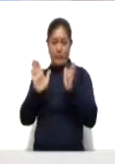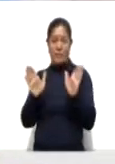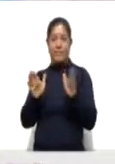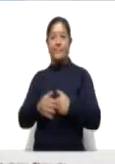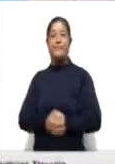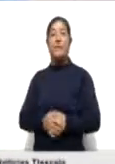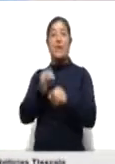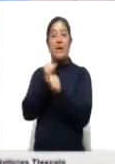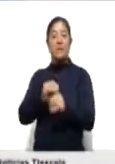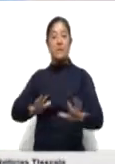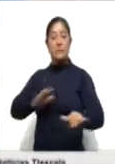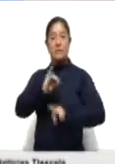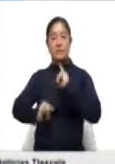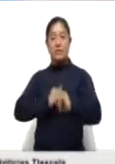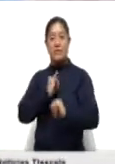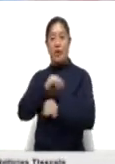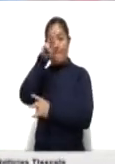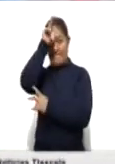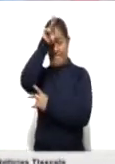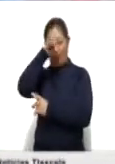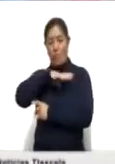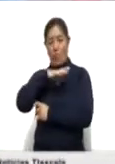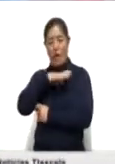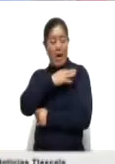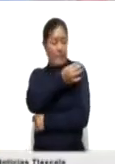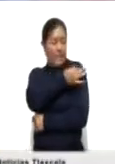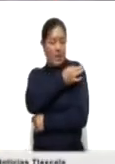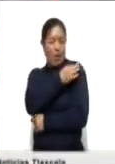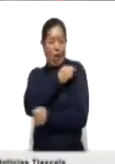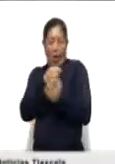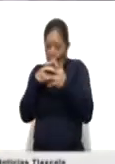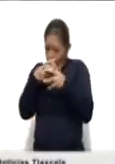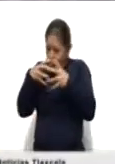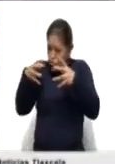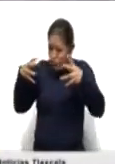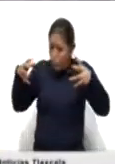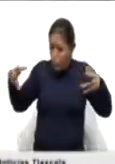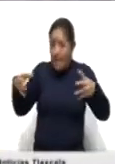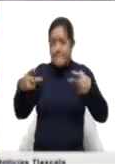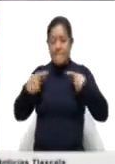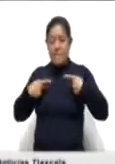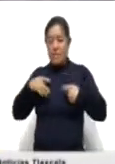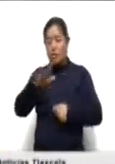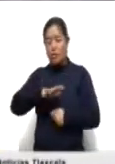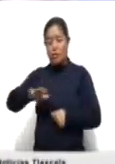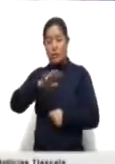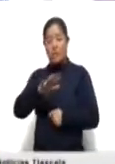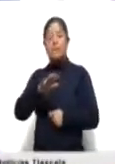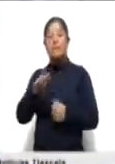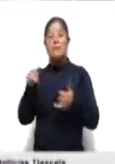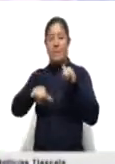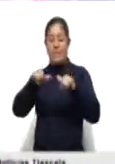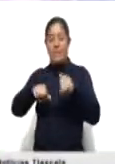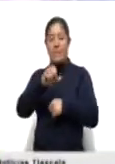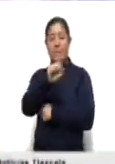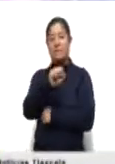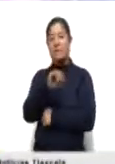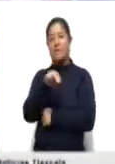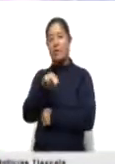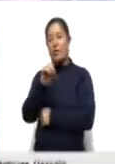En información internacional, Perú desarrolla vacunación masiva de ciudadanos con dosis de Sinopharm.